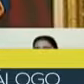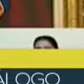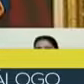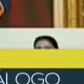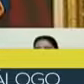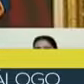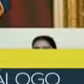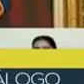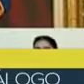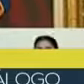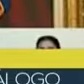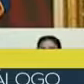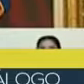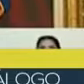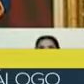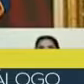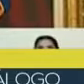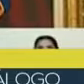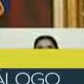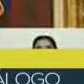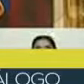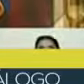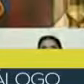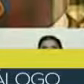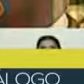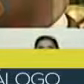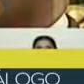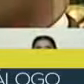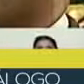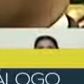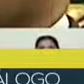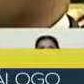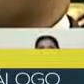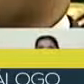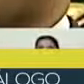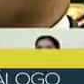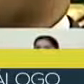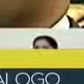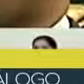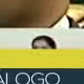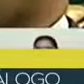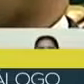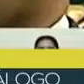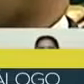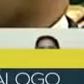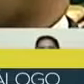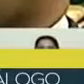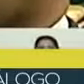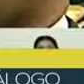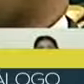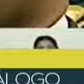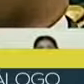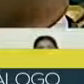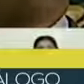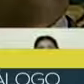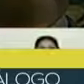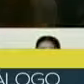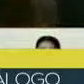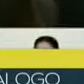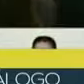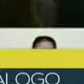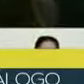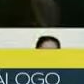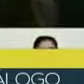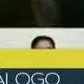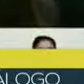manera profunda. Así que Rusia con nosotros, como gran potencia que es, tiene una relación de amistad, de